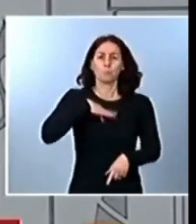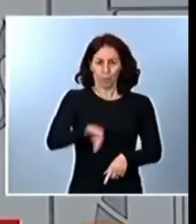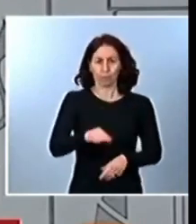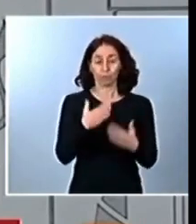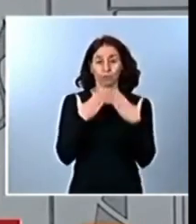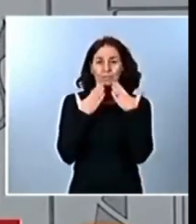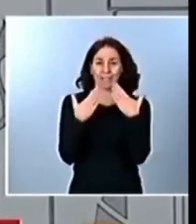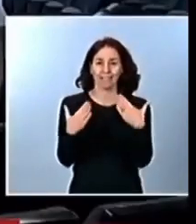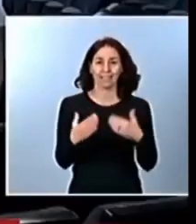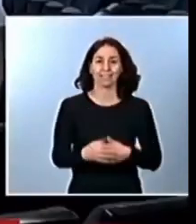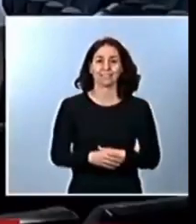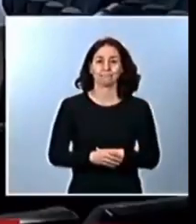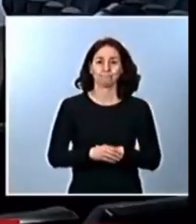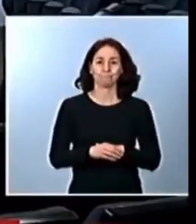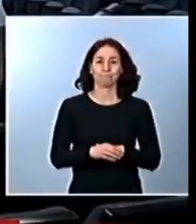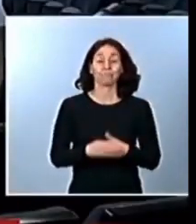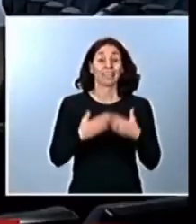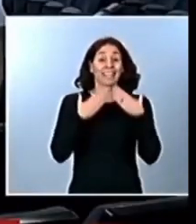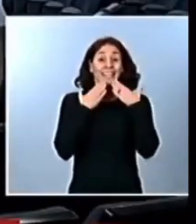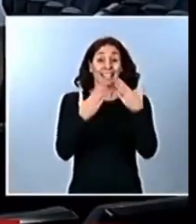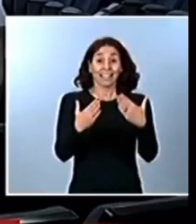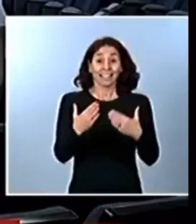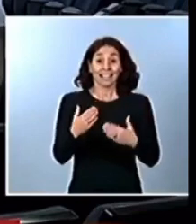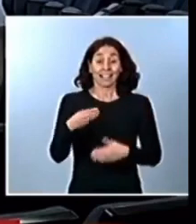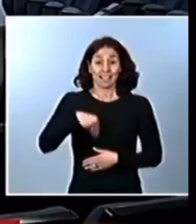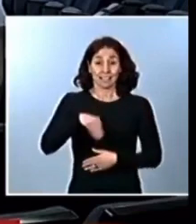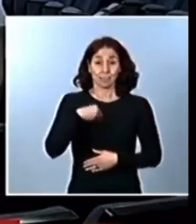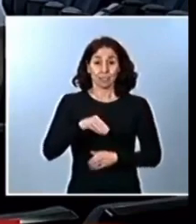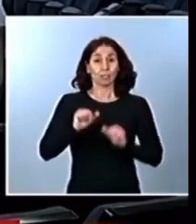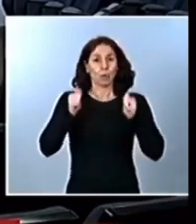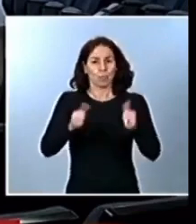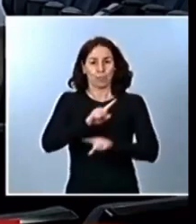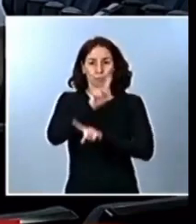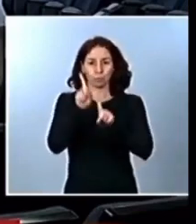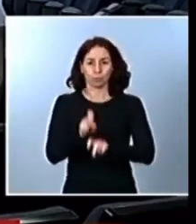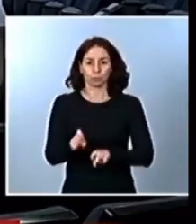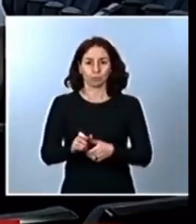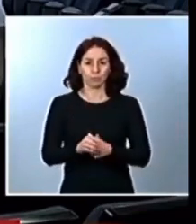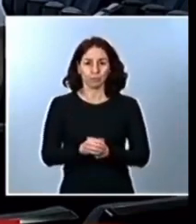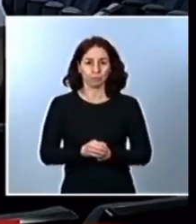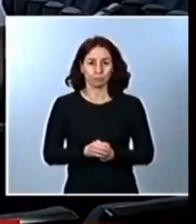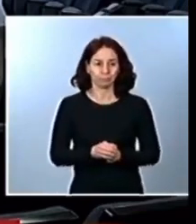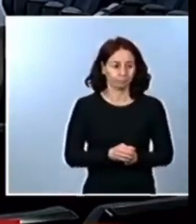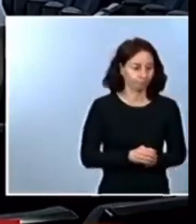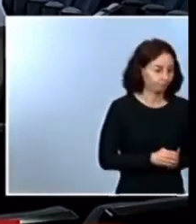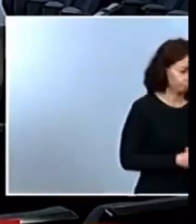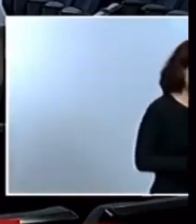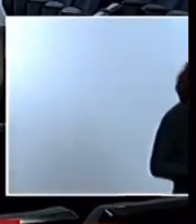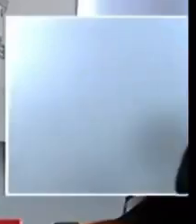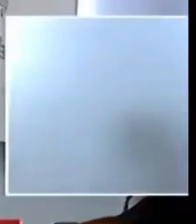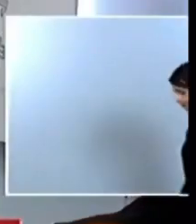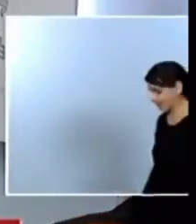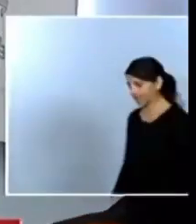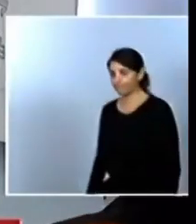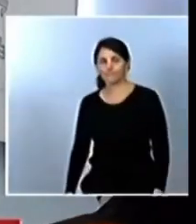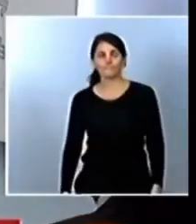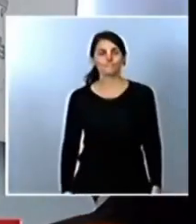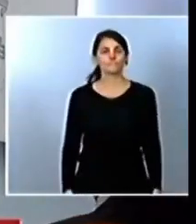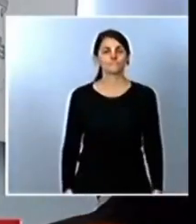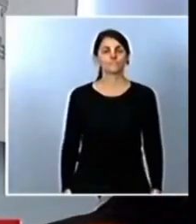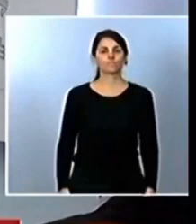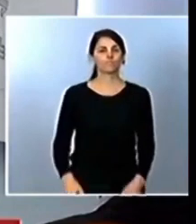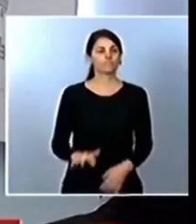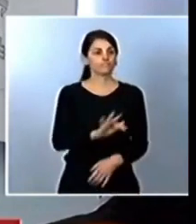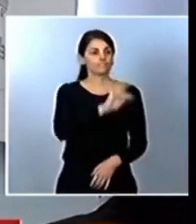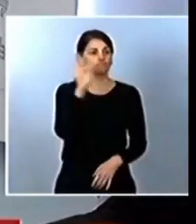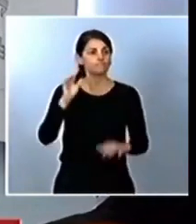Gracias, presidente. Comenzamos con las preguntas de los periodistas. Son decenas de los que están conectados por videoconferencia. Vamos a ver si puede tomar la